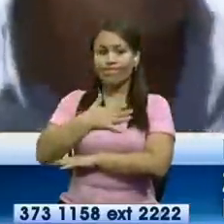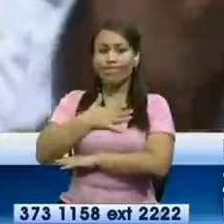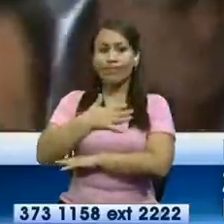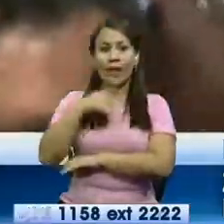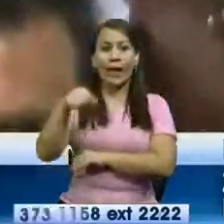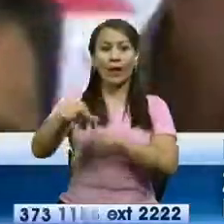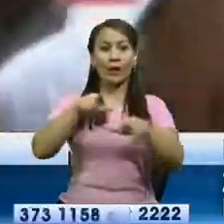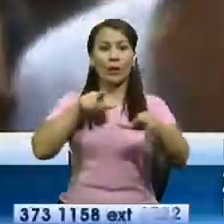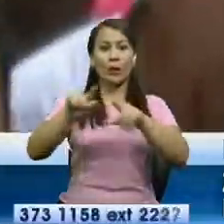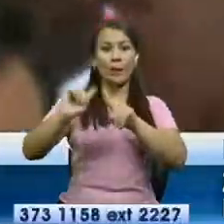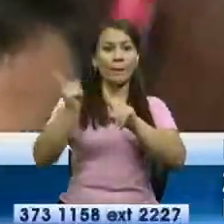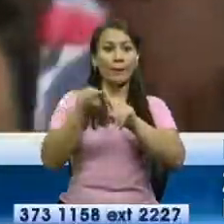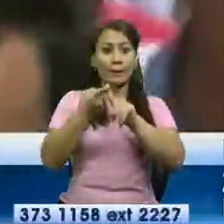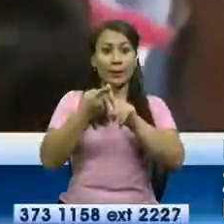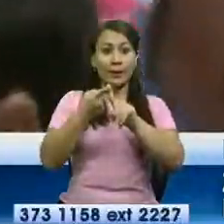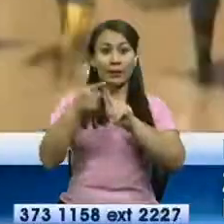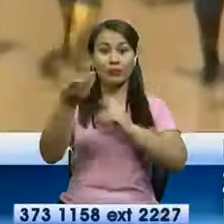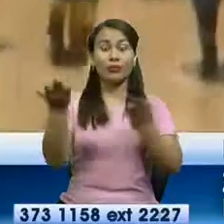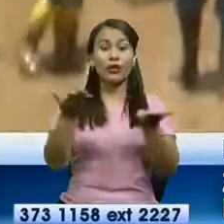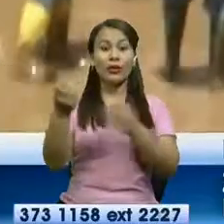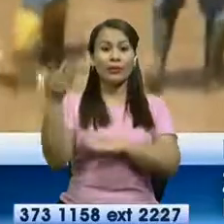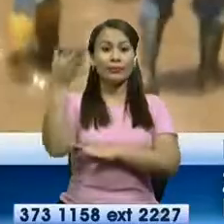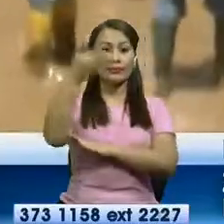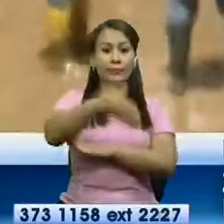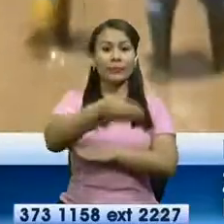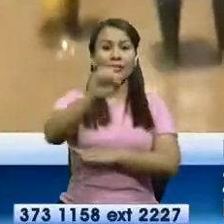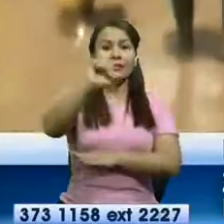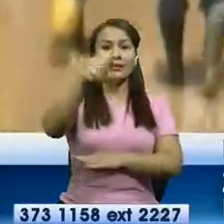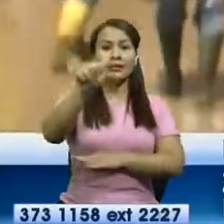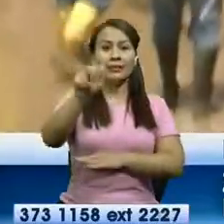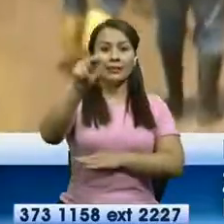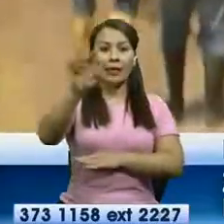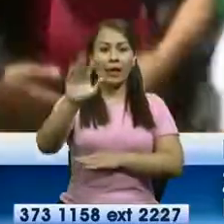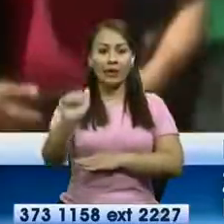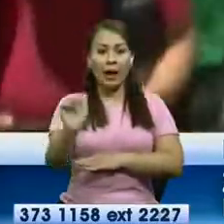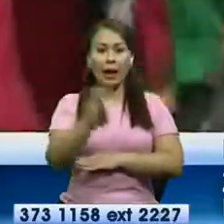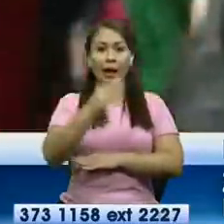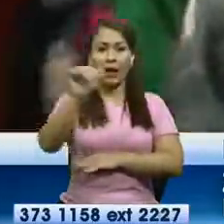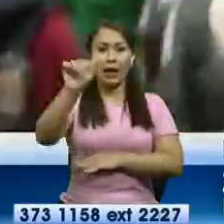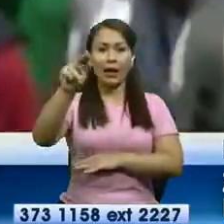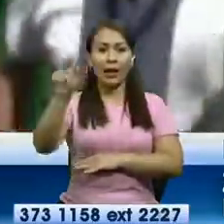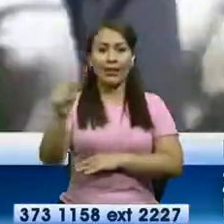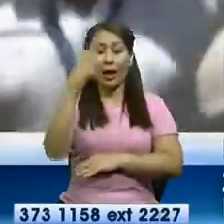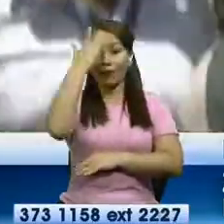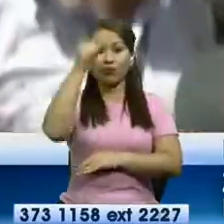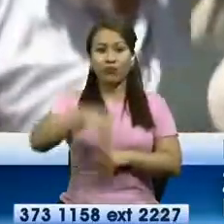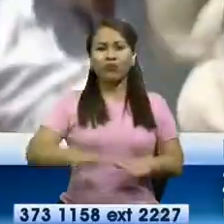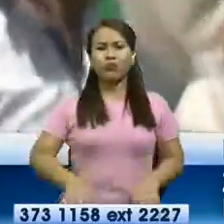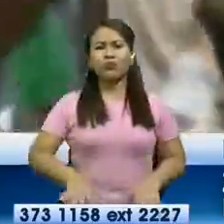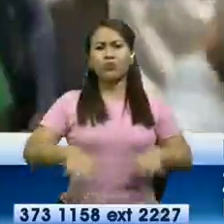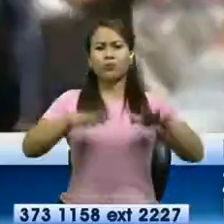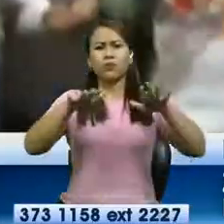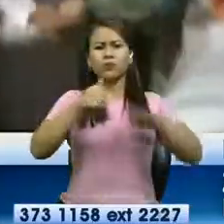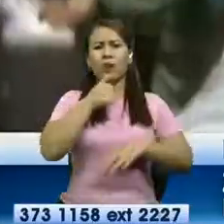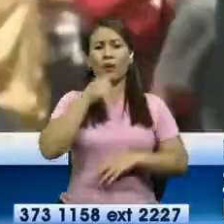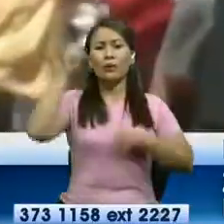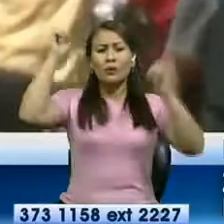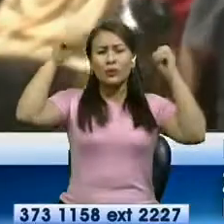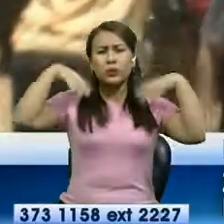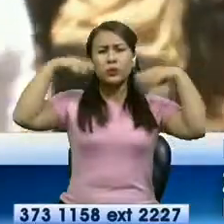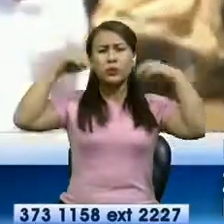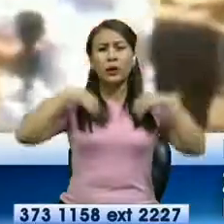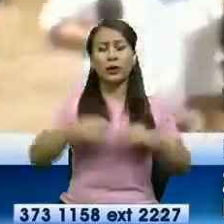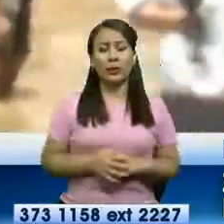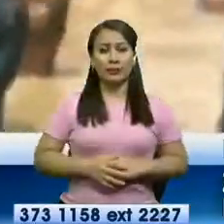Santa Ana fue el primer cantón que visitó el presidente de la República, Rafael Correa, tras las inundaciones causadas por las fuertes lluvias. Allí